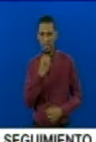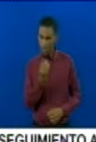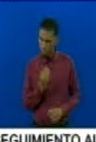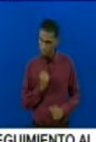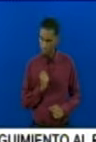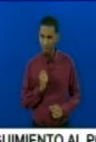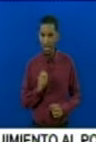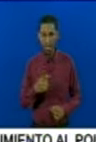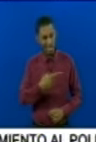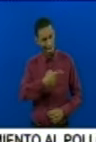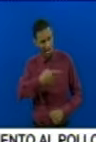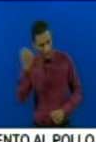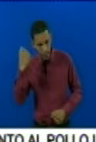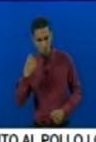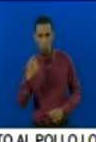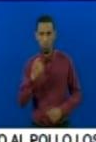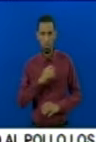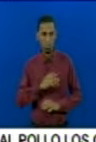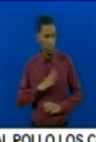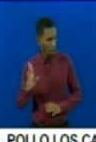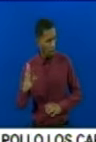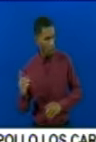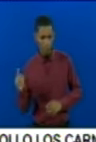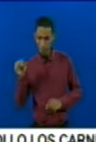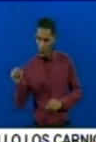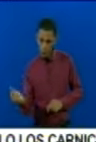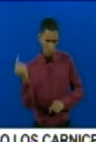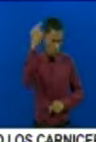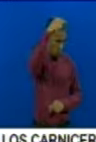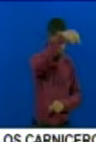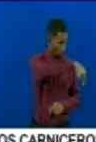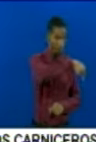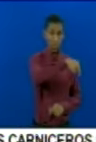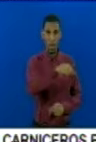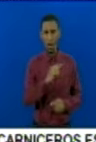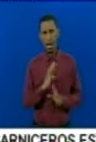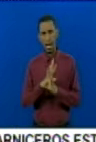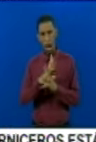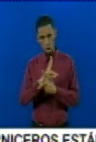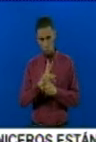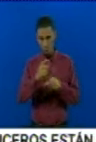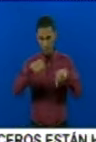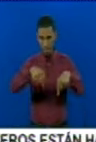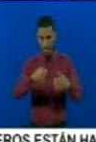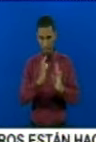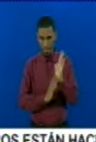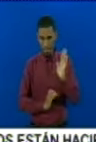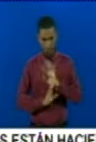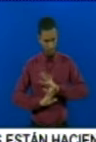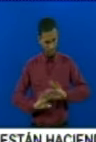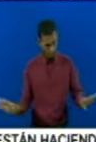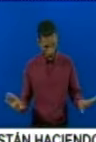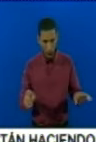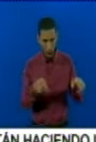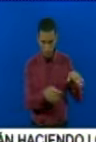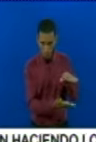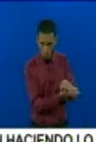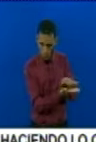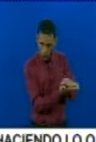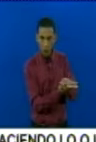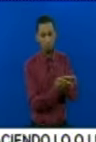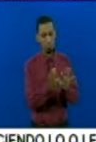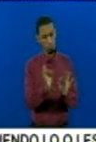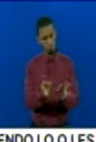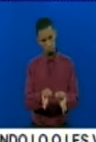se agilizan los procesos para la distribución, podemos asegurar que el arroz de este mes está garantizado. Sí, bueno, completamente.